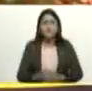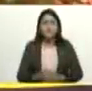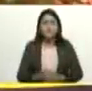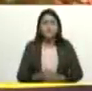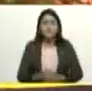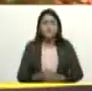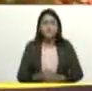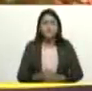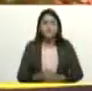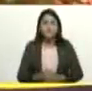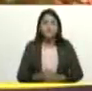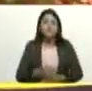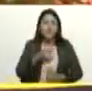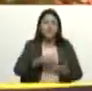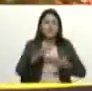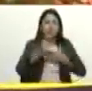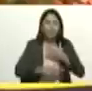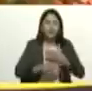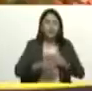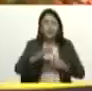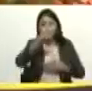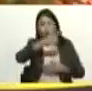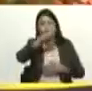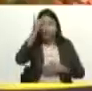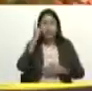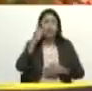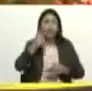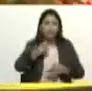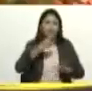el programa de Diosdado, en vivo y directo.